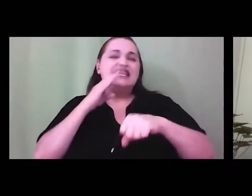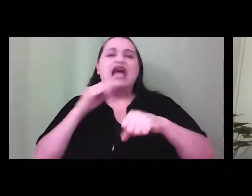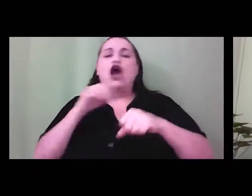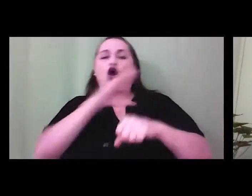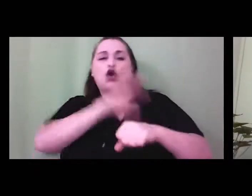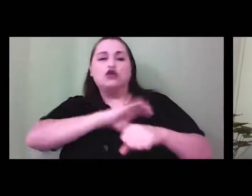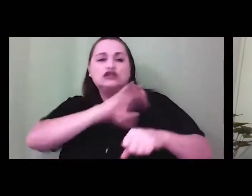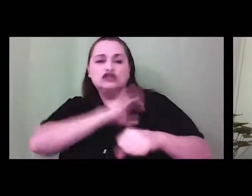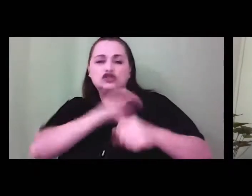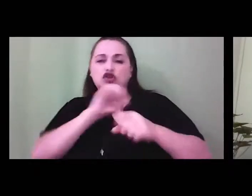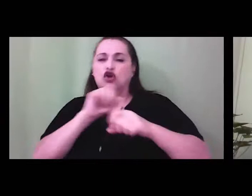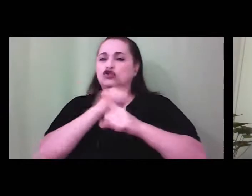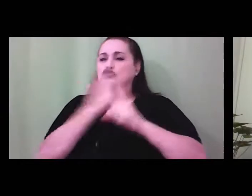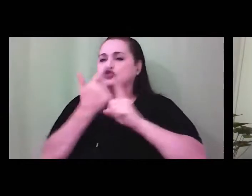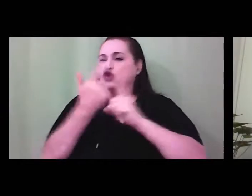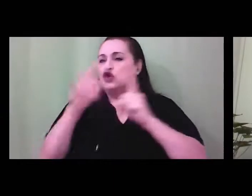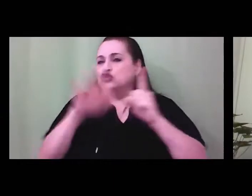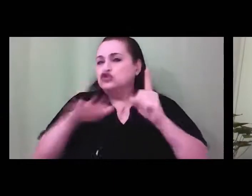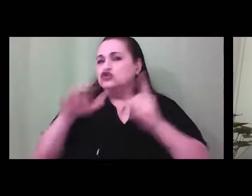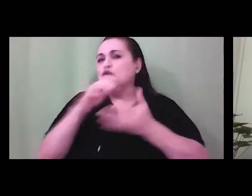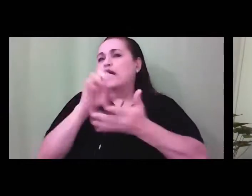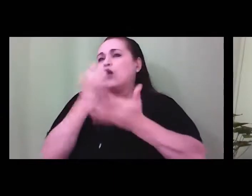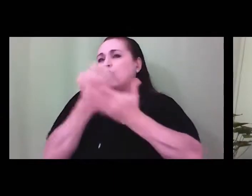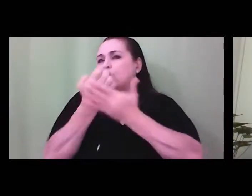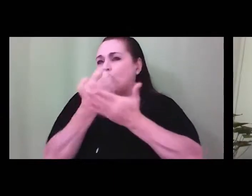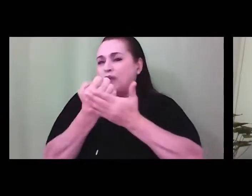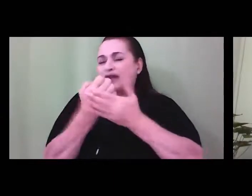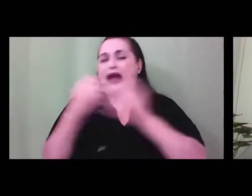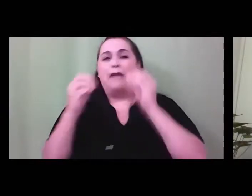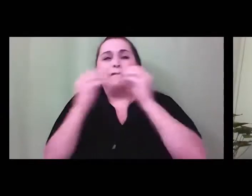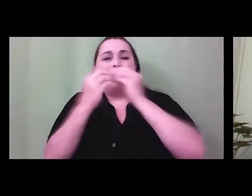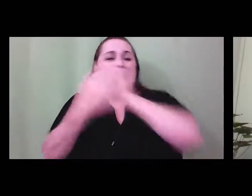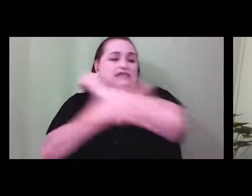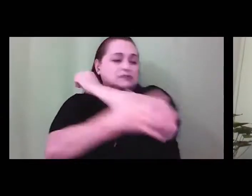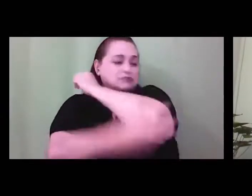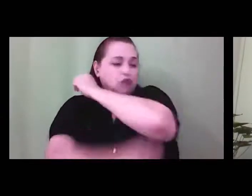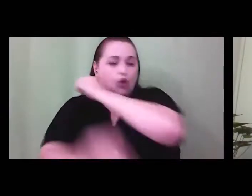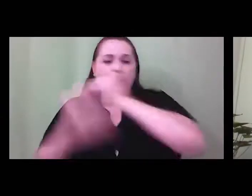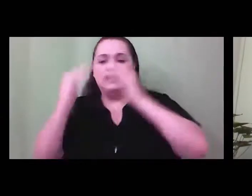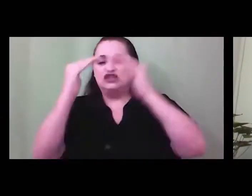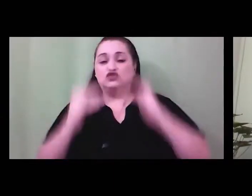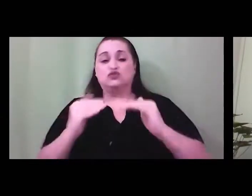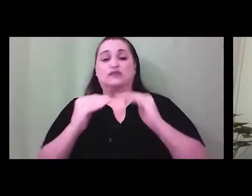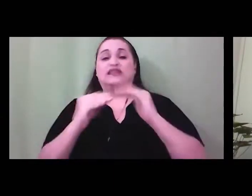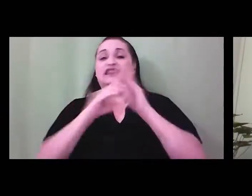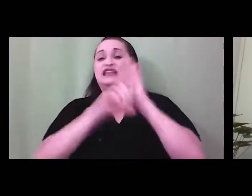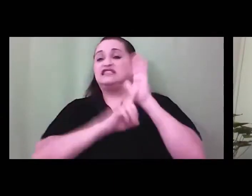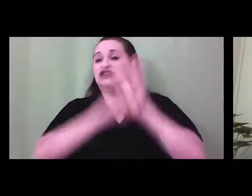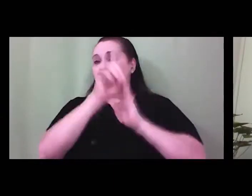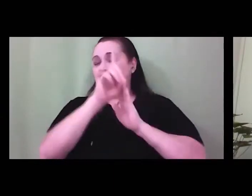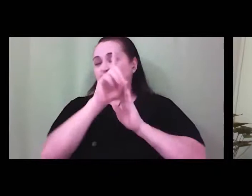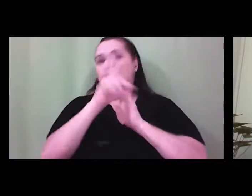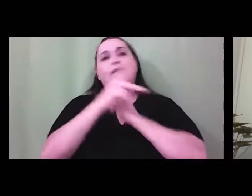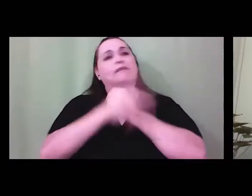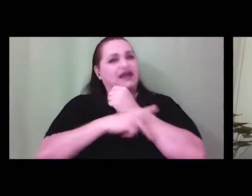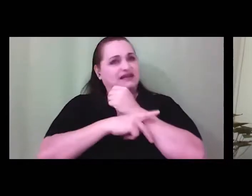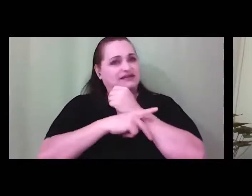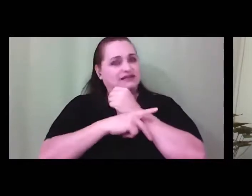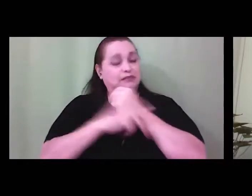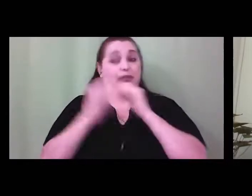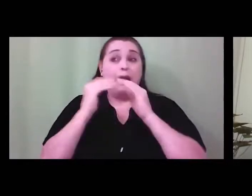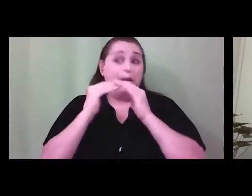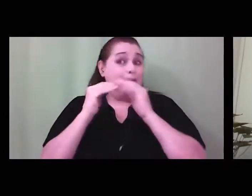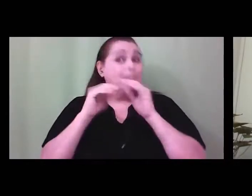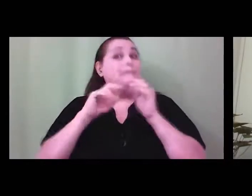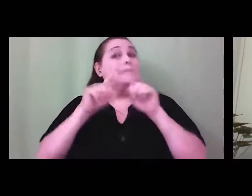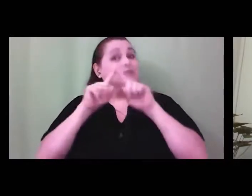socioeconómica o por la razón que sea, más pobre y subdesarrollado es un país. Y a mayor